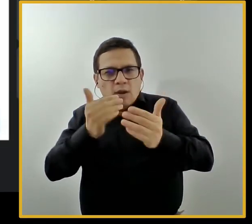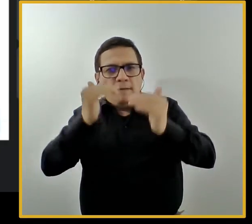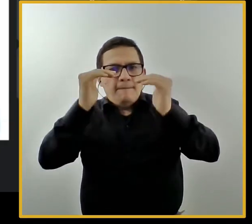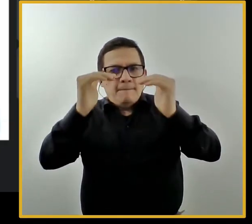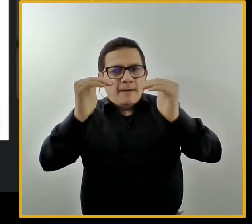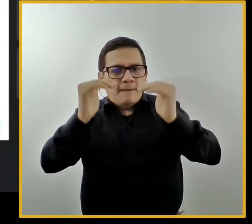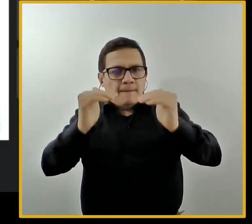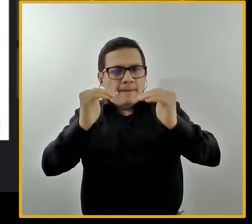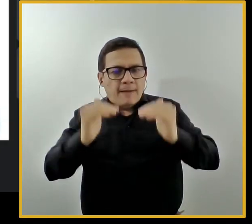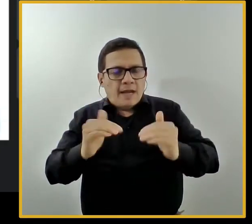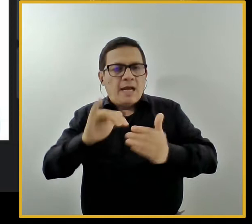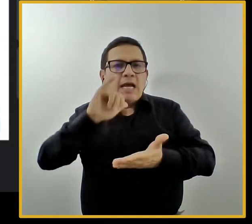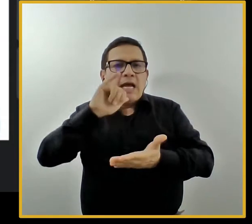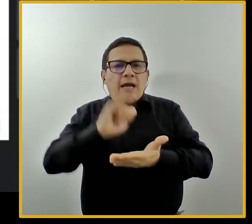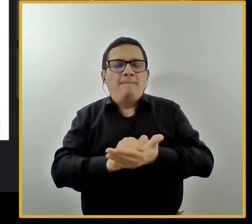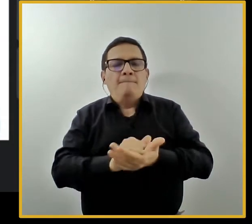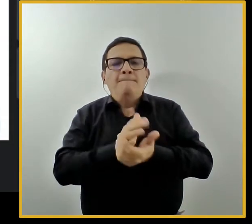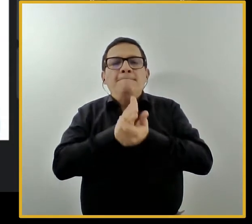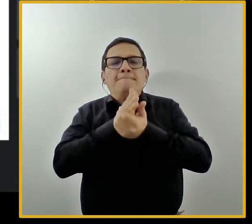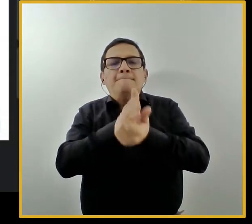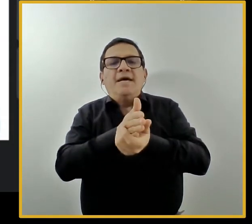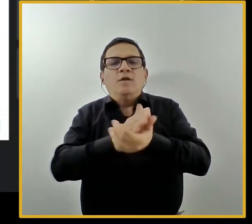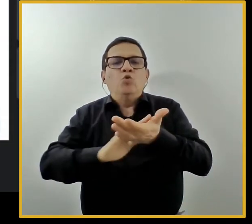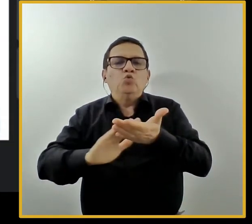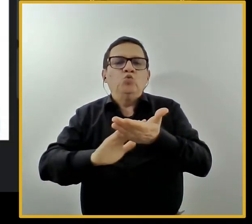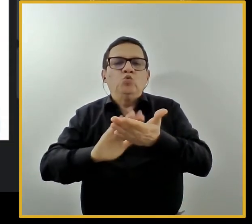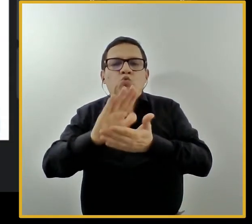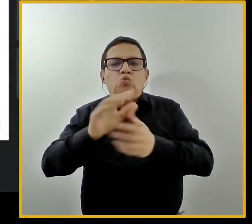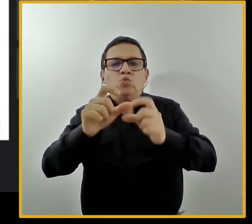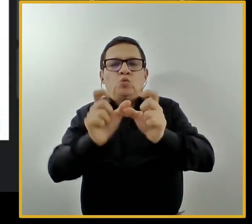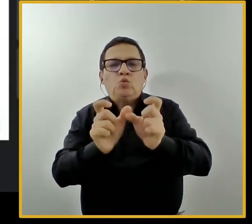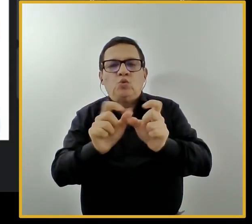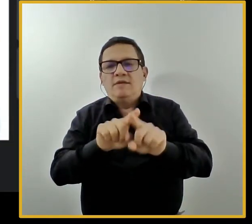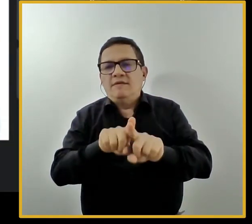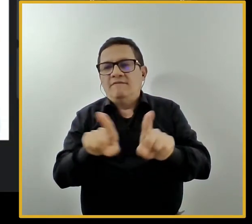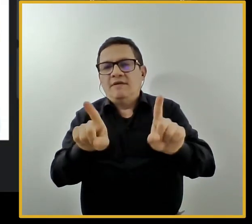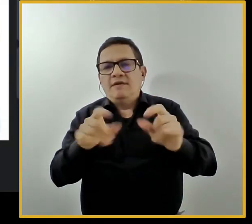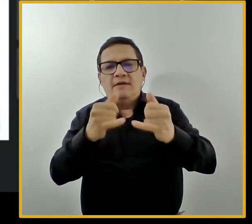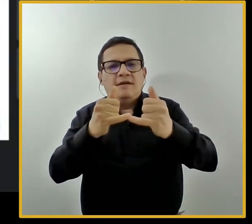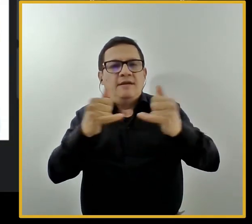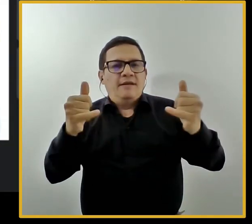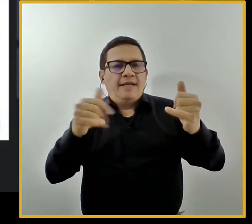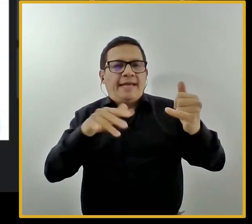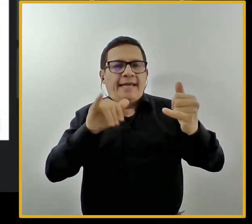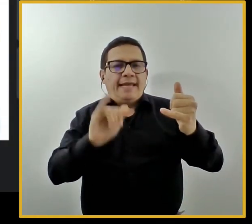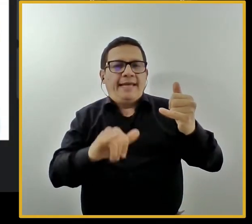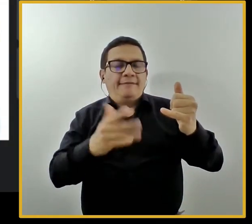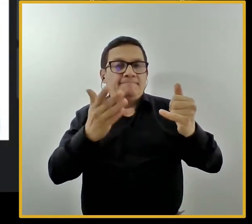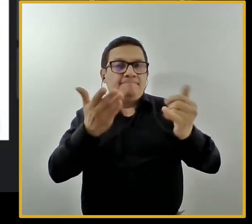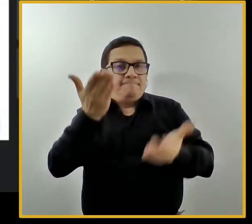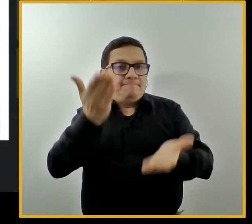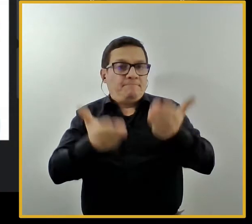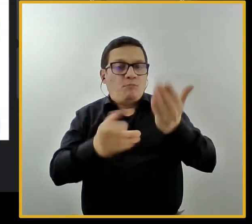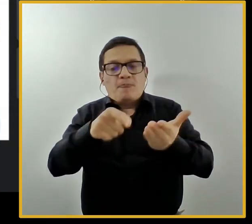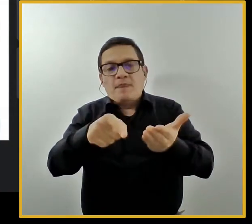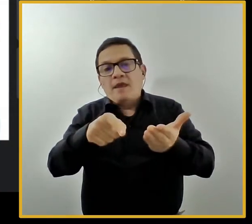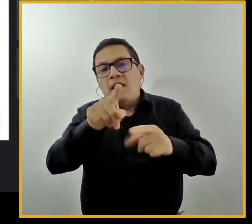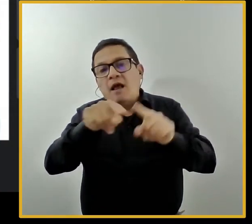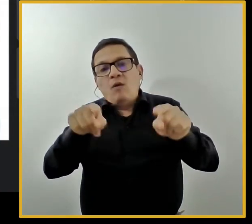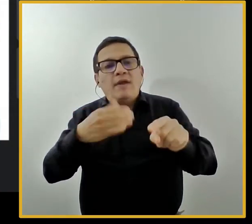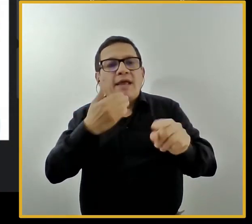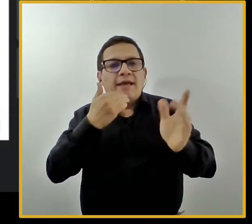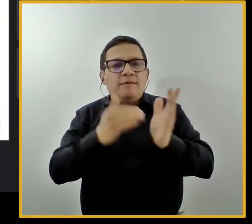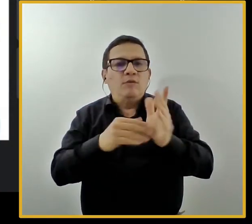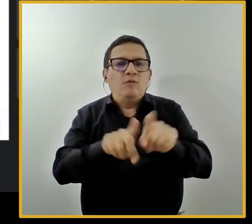para poder tener ese método de solución de estas ecuaciones diferenciales lineales, ¿sí? Algunos ejemplos que tenemos son los